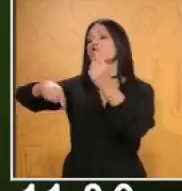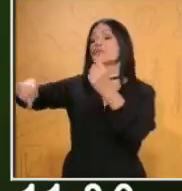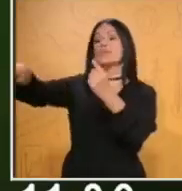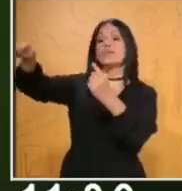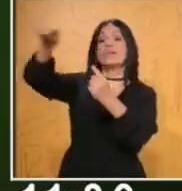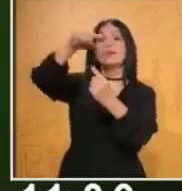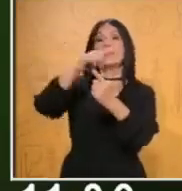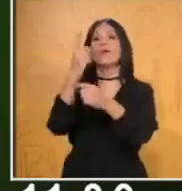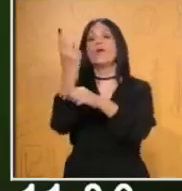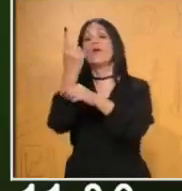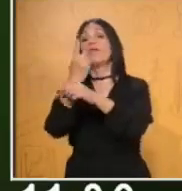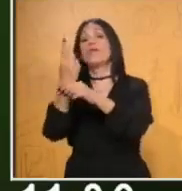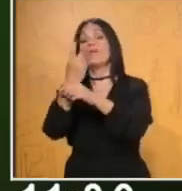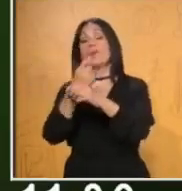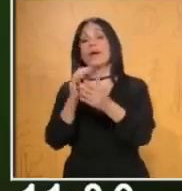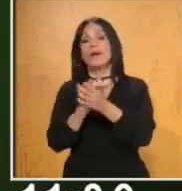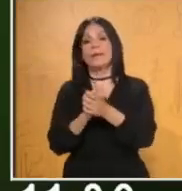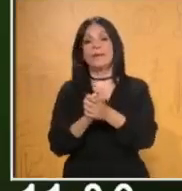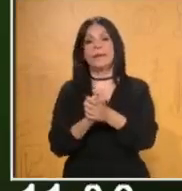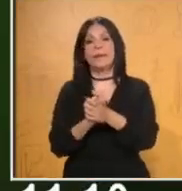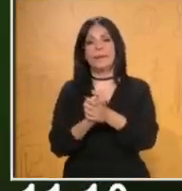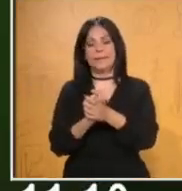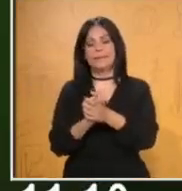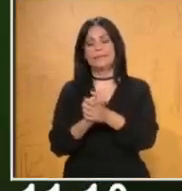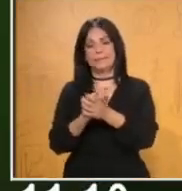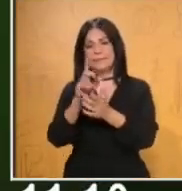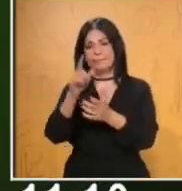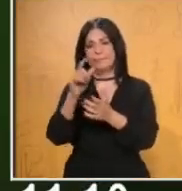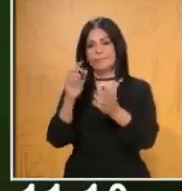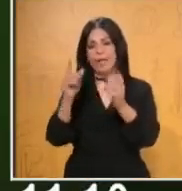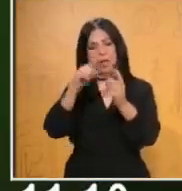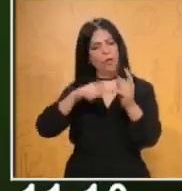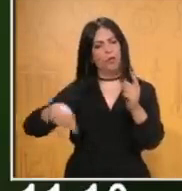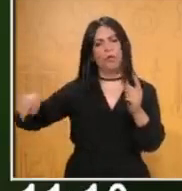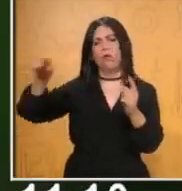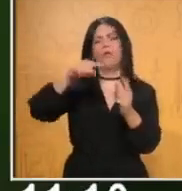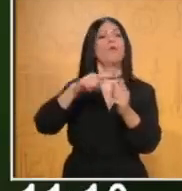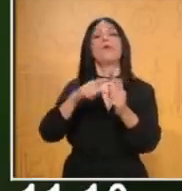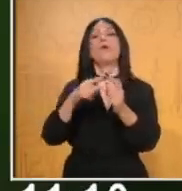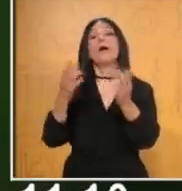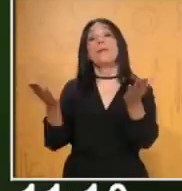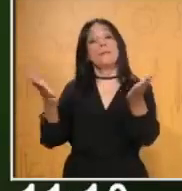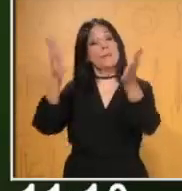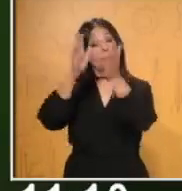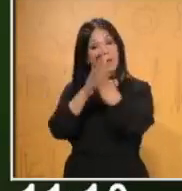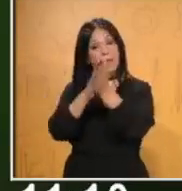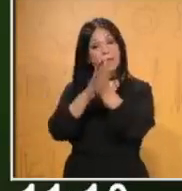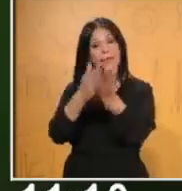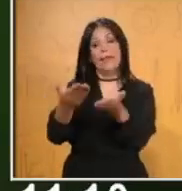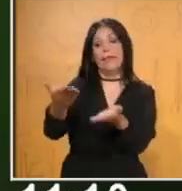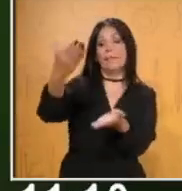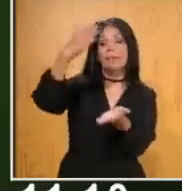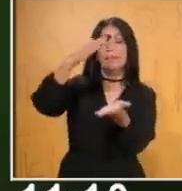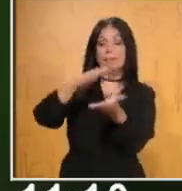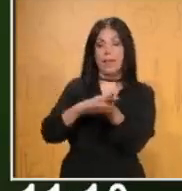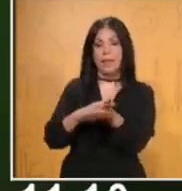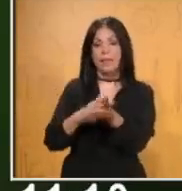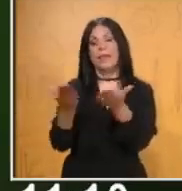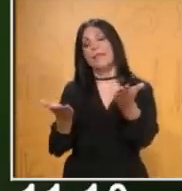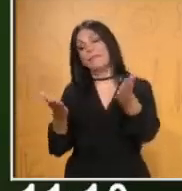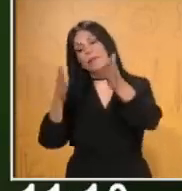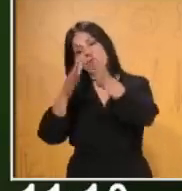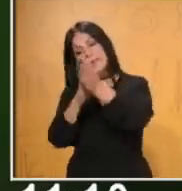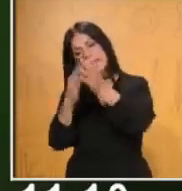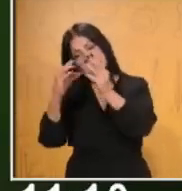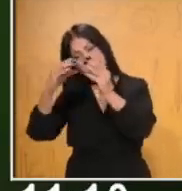hicimos? Recordemos, primero doblamos el círculo a la mitad, nuevamente a la mitad y una vez más a la